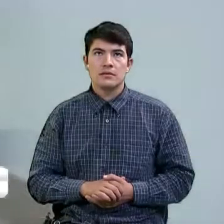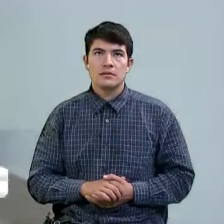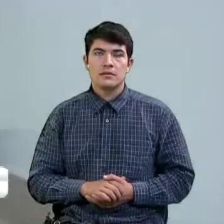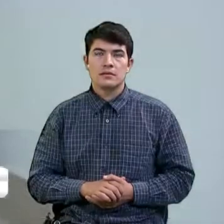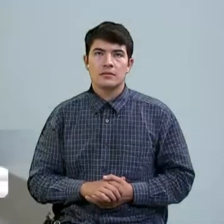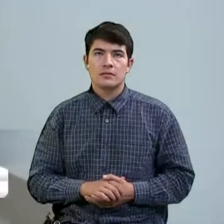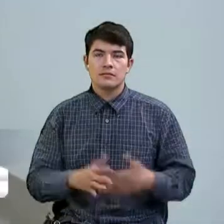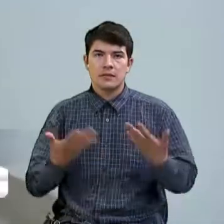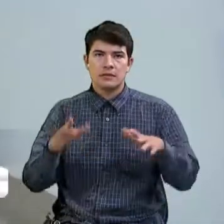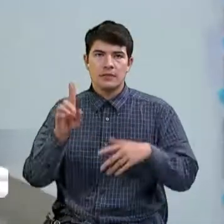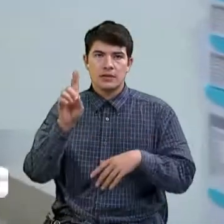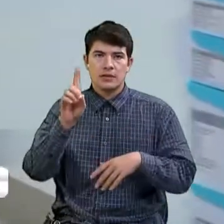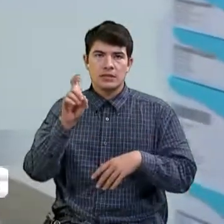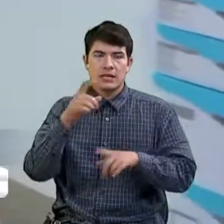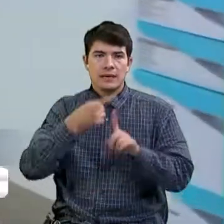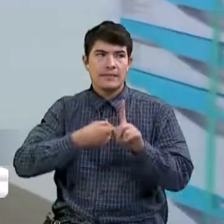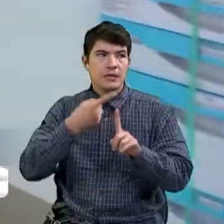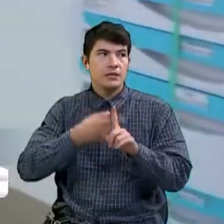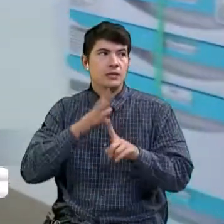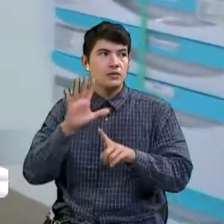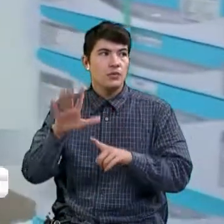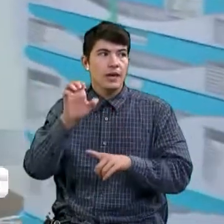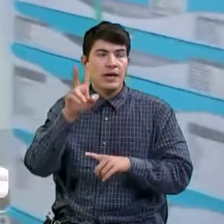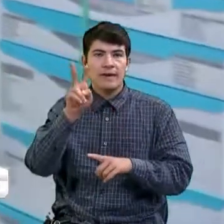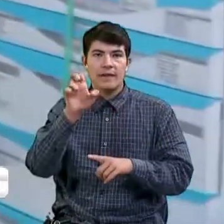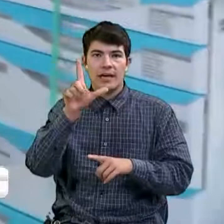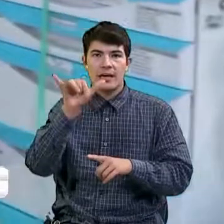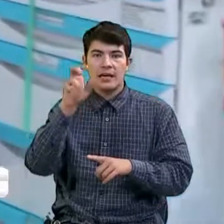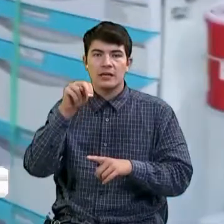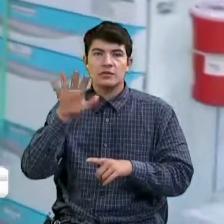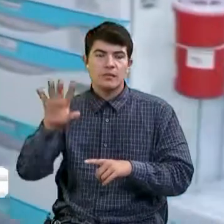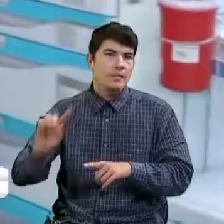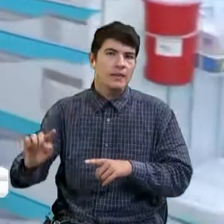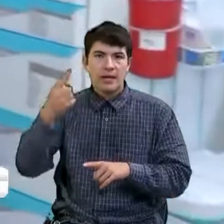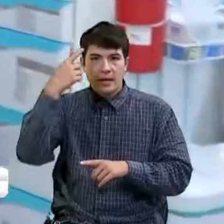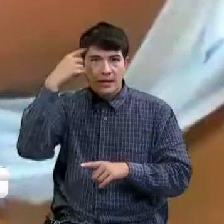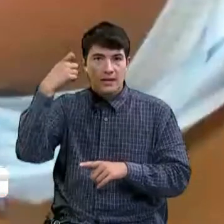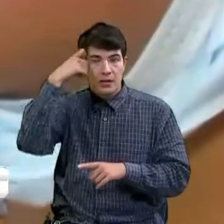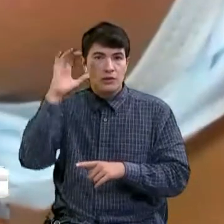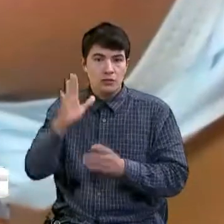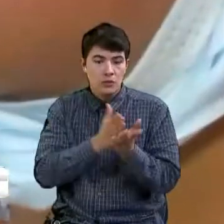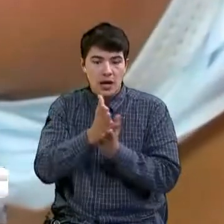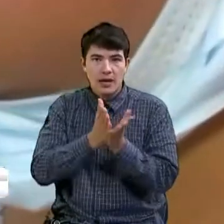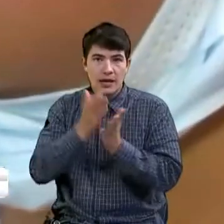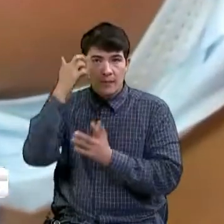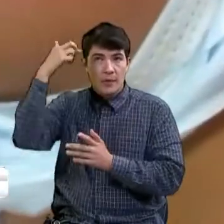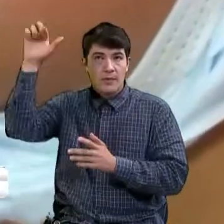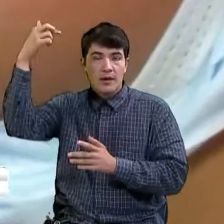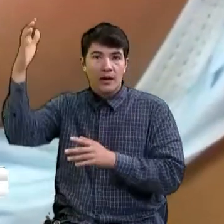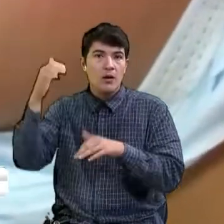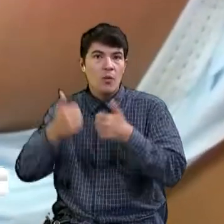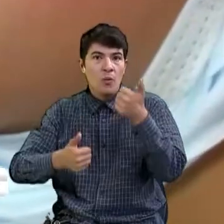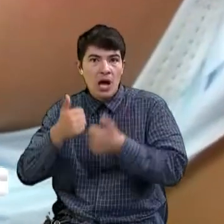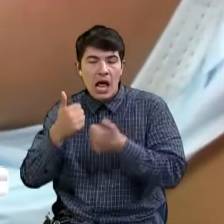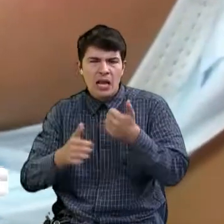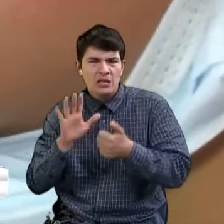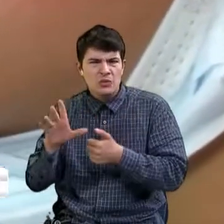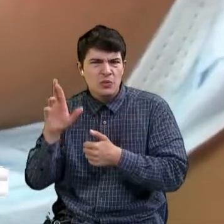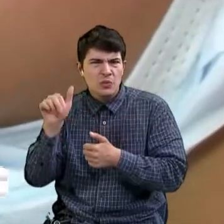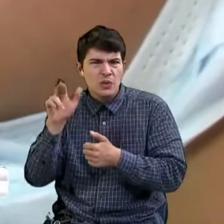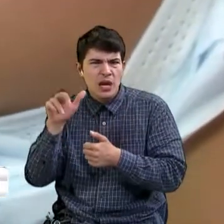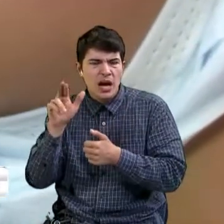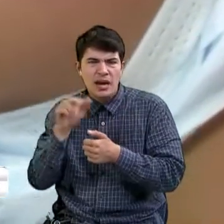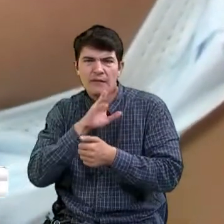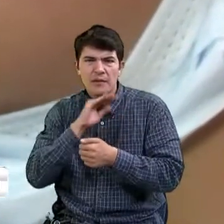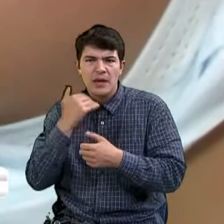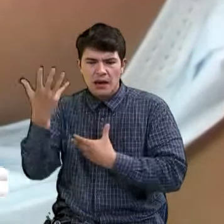Desde hace 6 meses, Evelyn enfrenta su primer reto en su carrera profesional: vencer a un extraño que reposa en